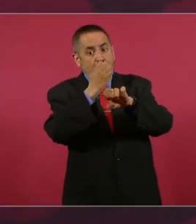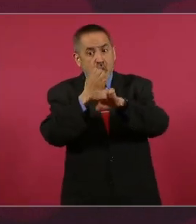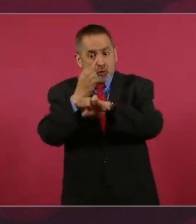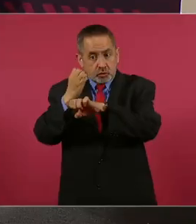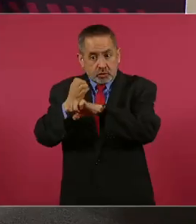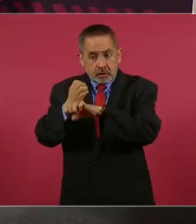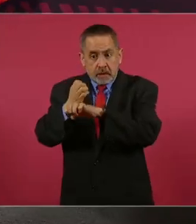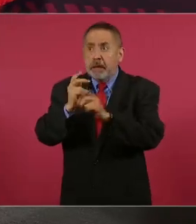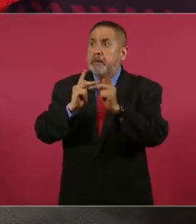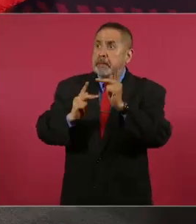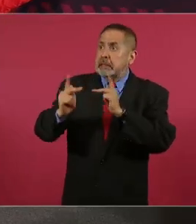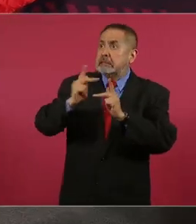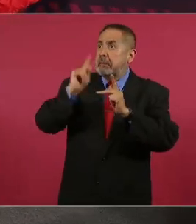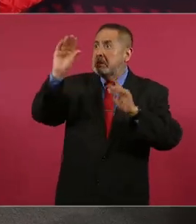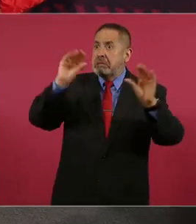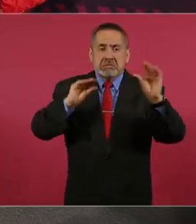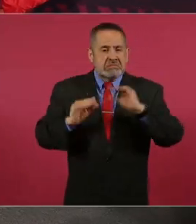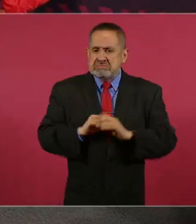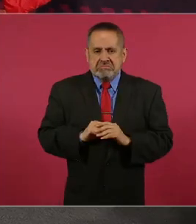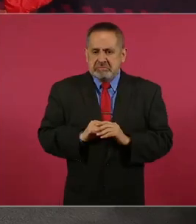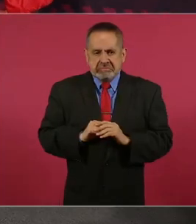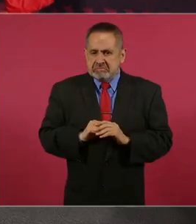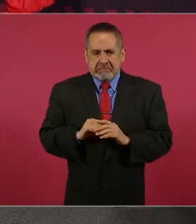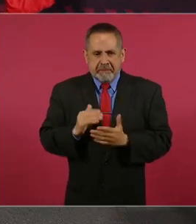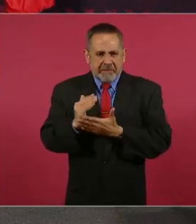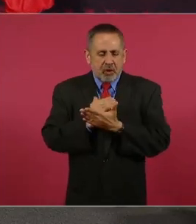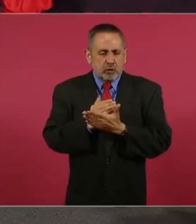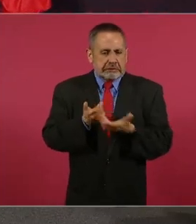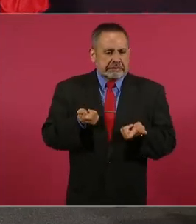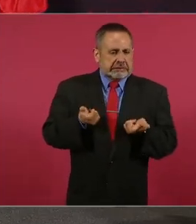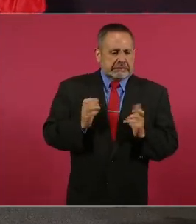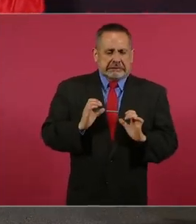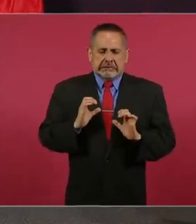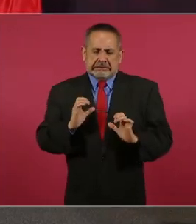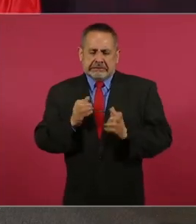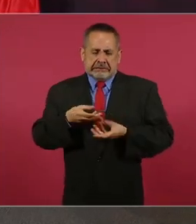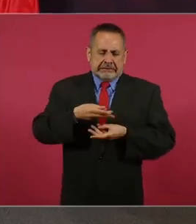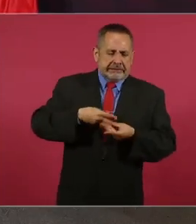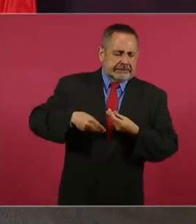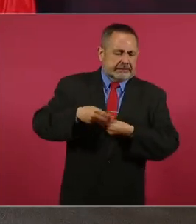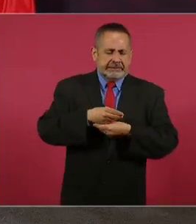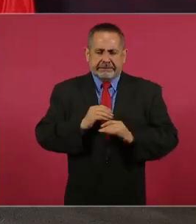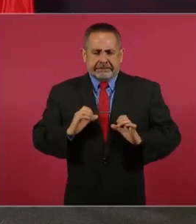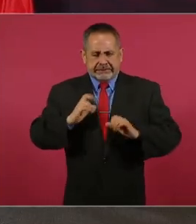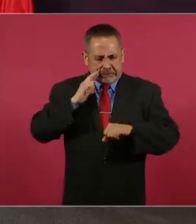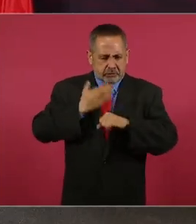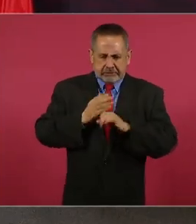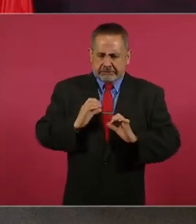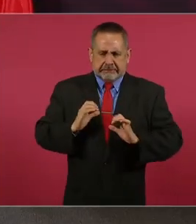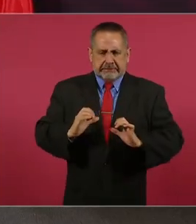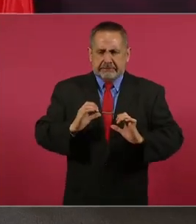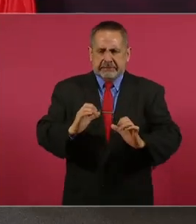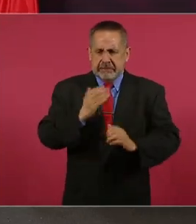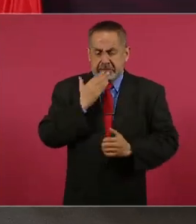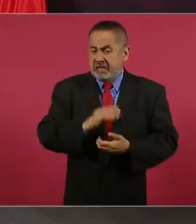manejado con bastante responsabilidad las finanzas públicas. No es el